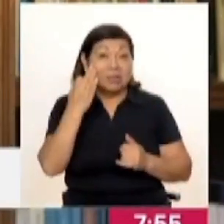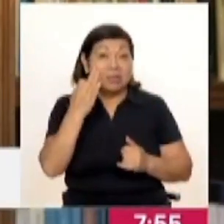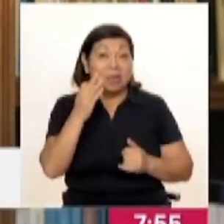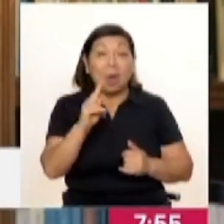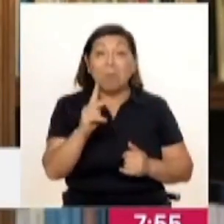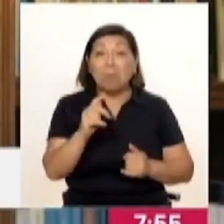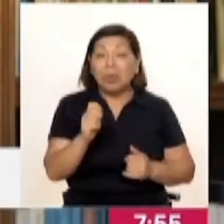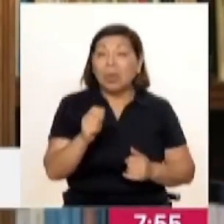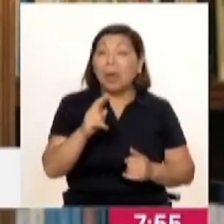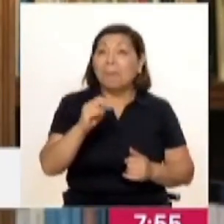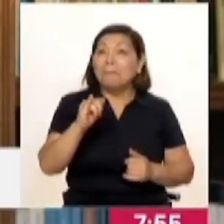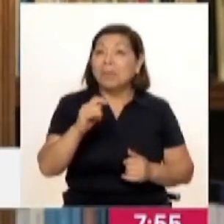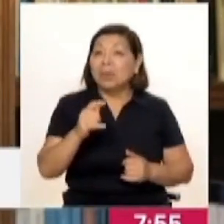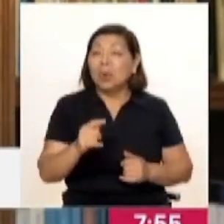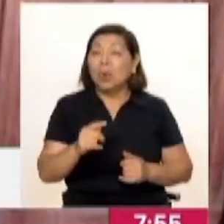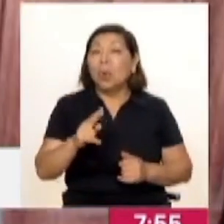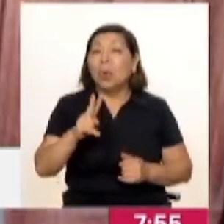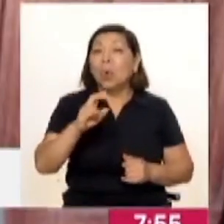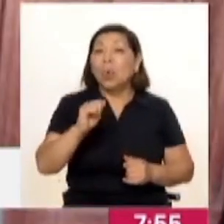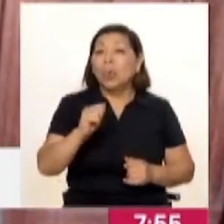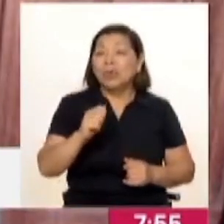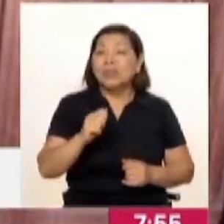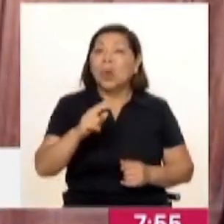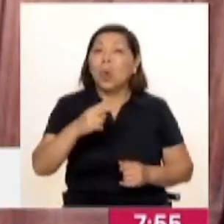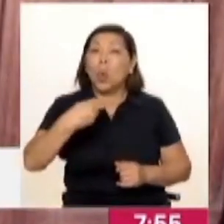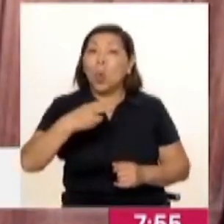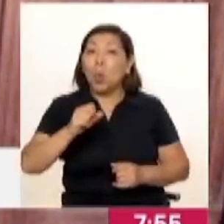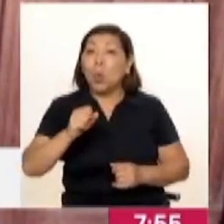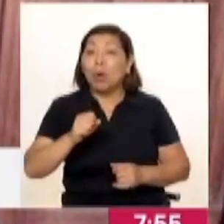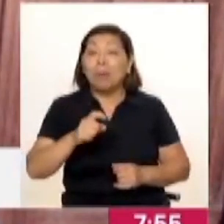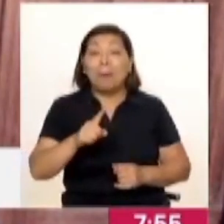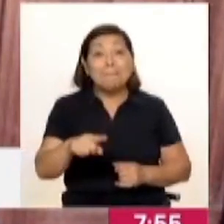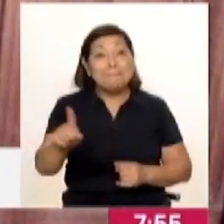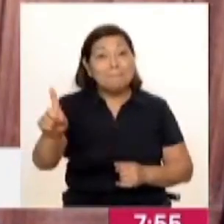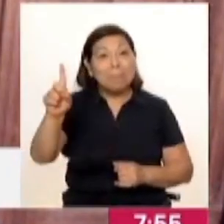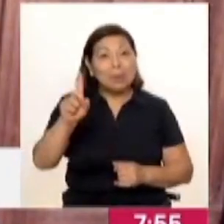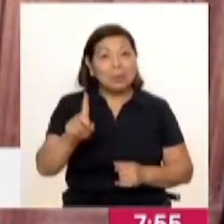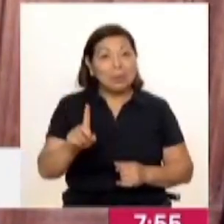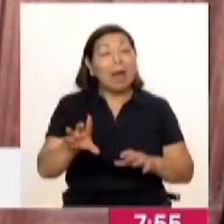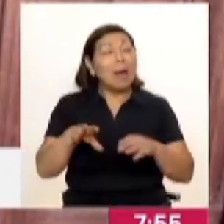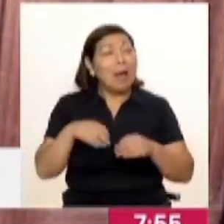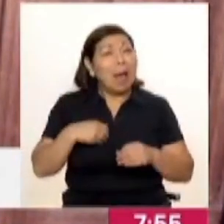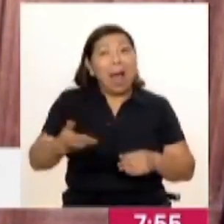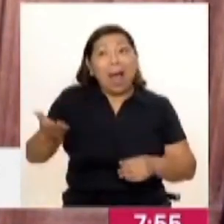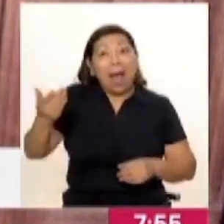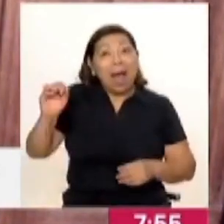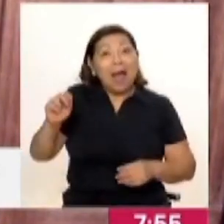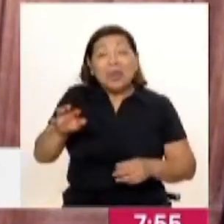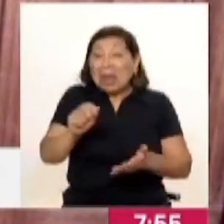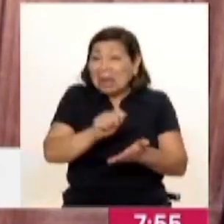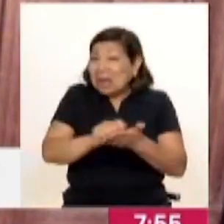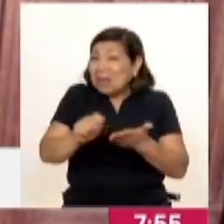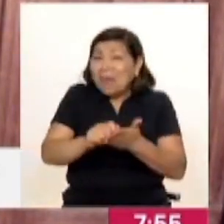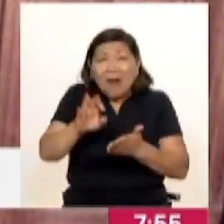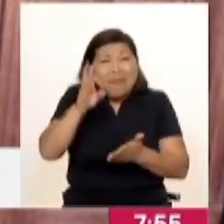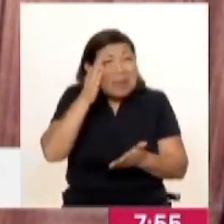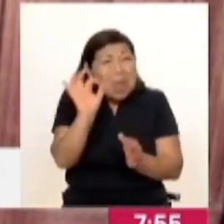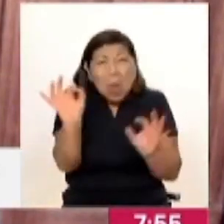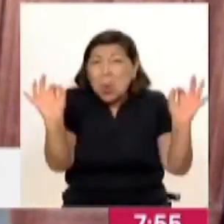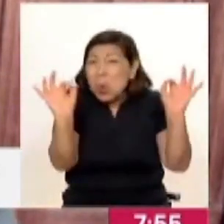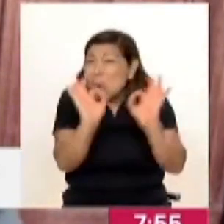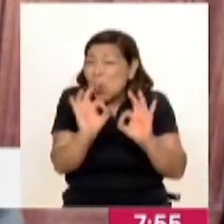voltear Montesquieu Víctor Hugo y Luis pasteur se trata del primer académico en ser admitido que jamás escribió en francés de manera directa